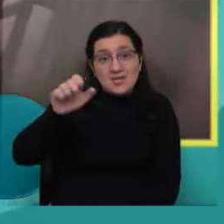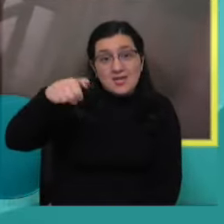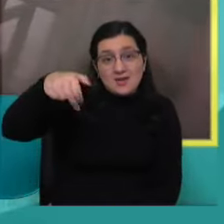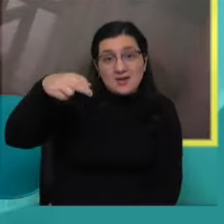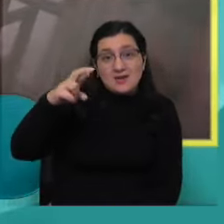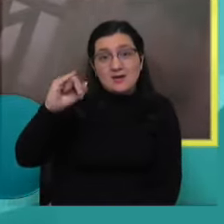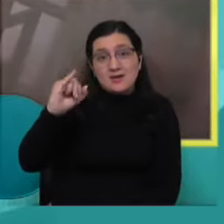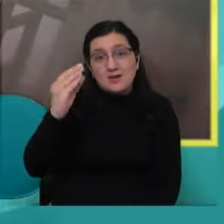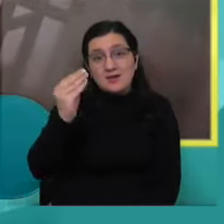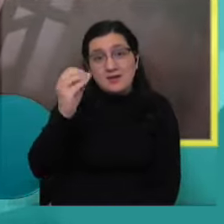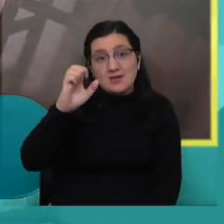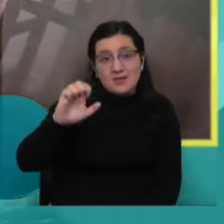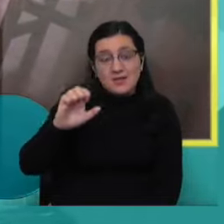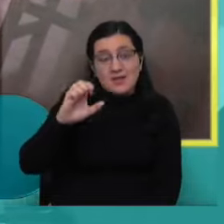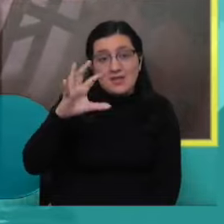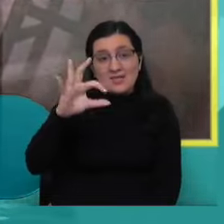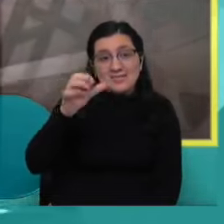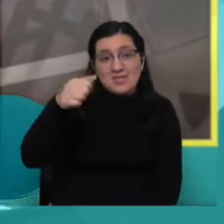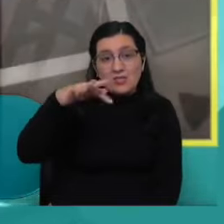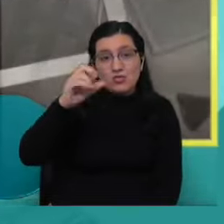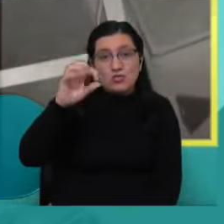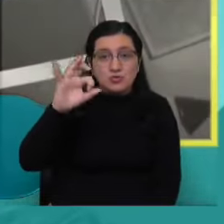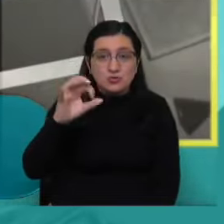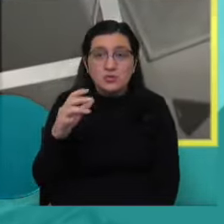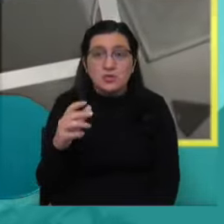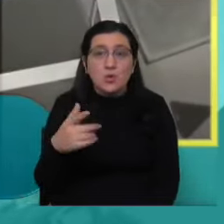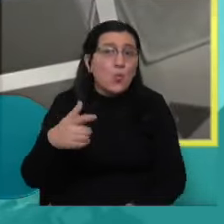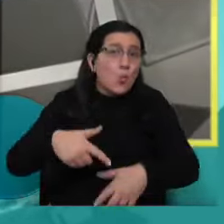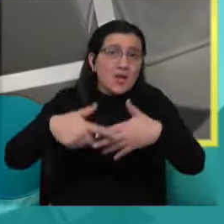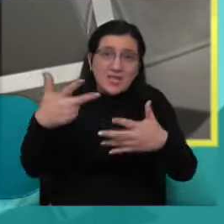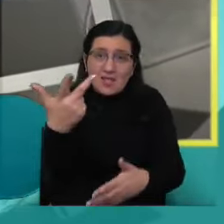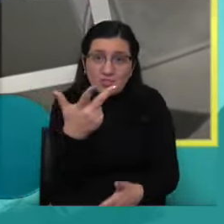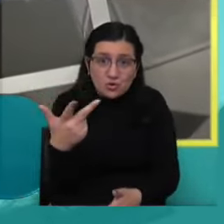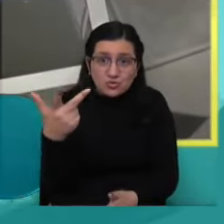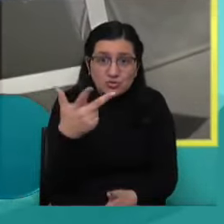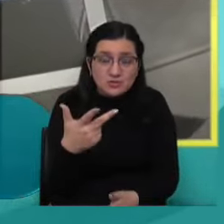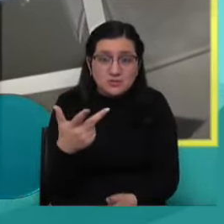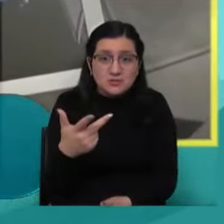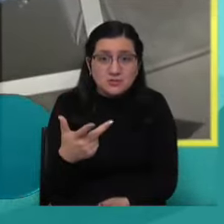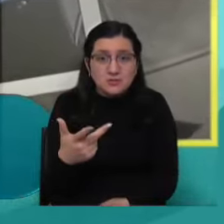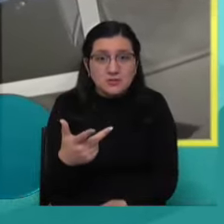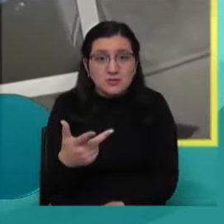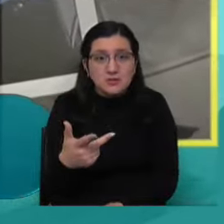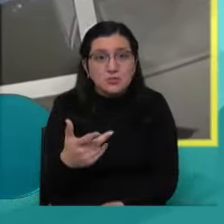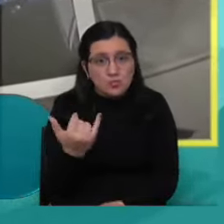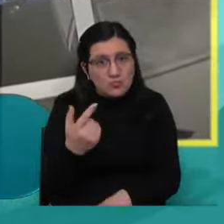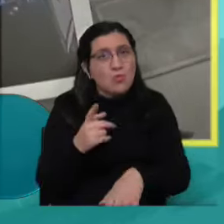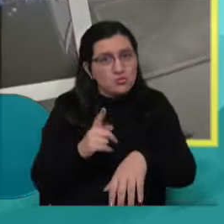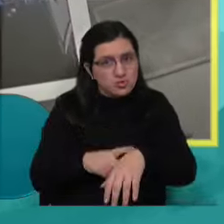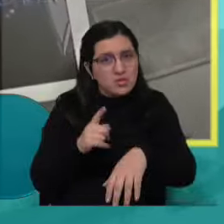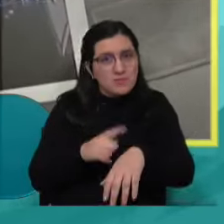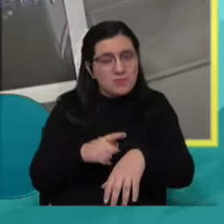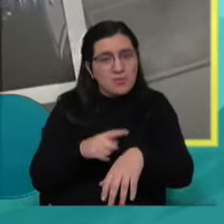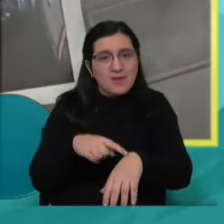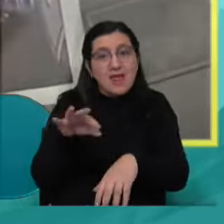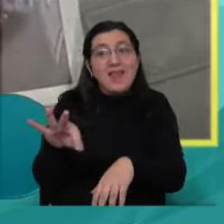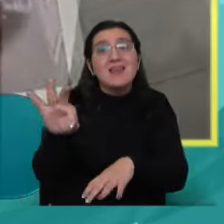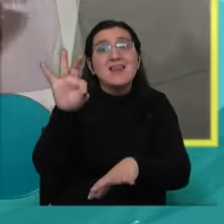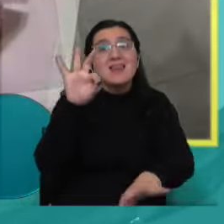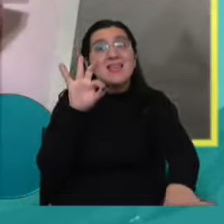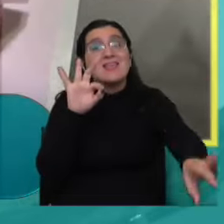diépolo que también cualquiera de los tres actores tuvimos bastante tiempo para poder ubicarlos